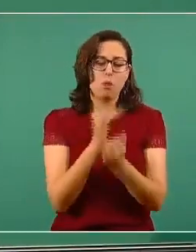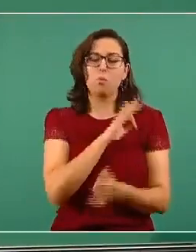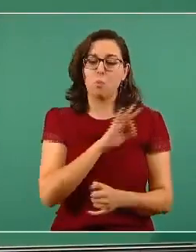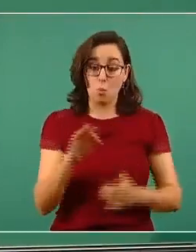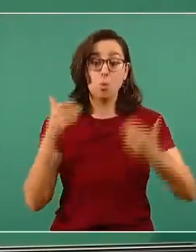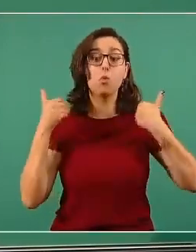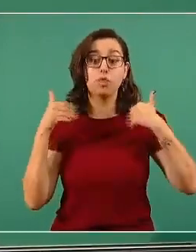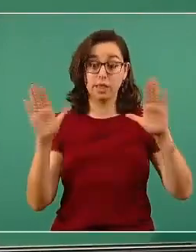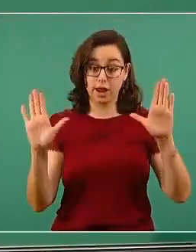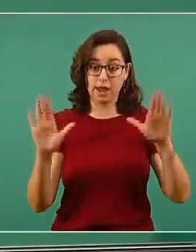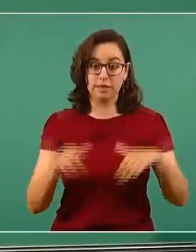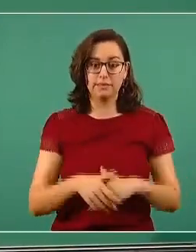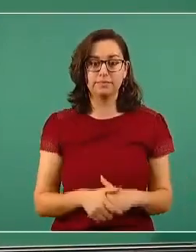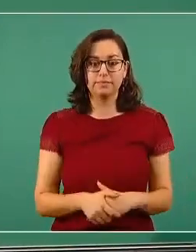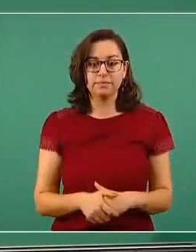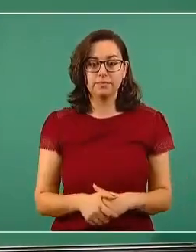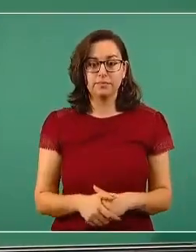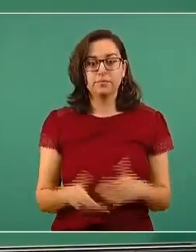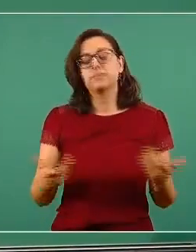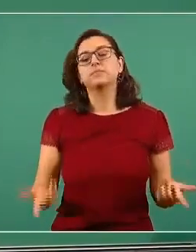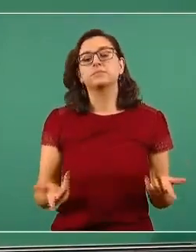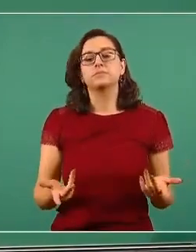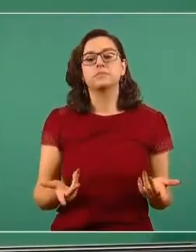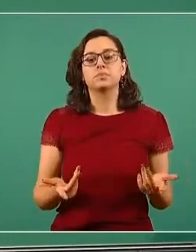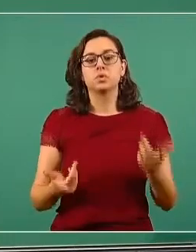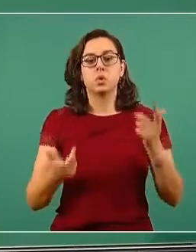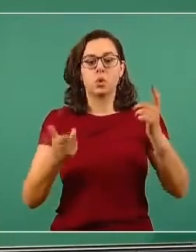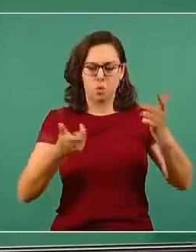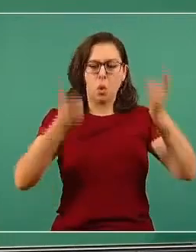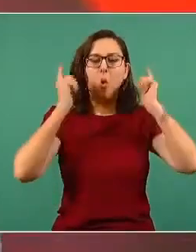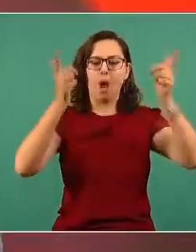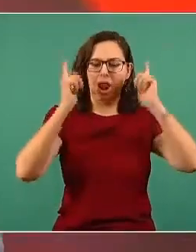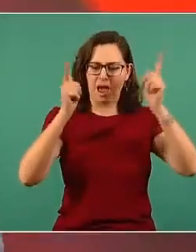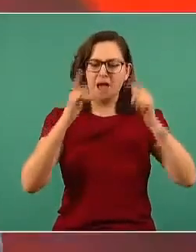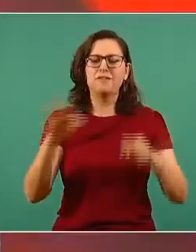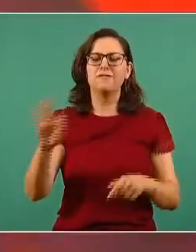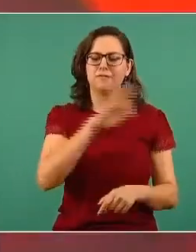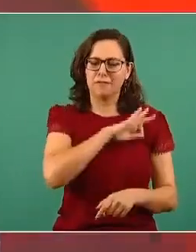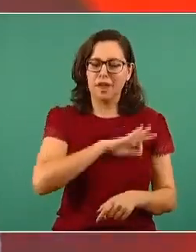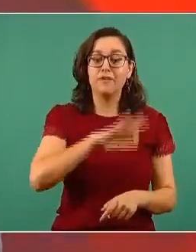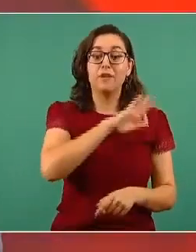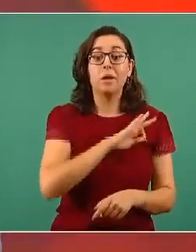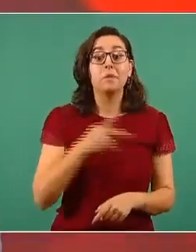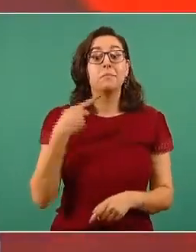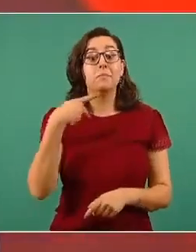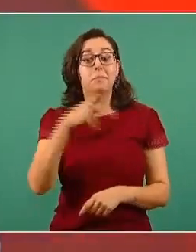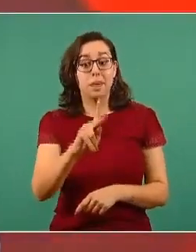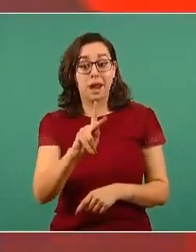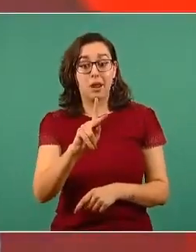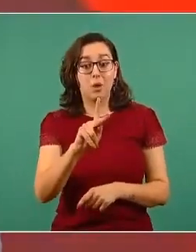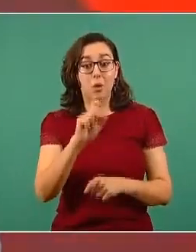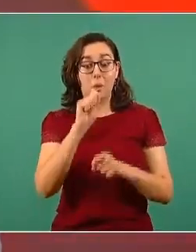hemos dicho, esperanza y prudencia están actuando al mismo tiempo. Tengamos esperanza,